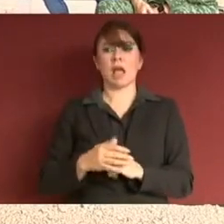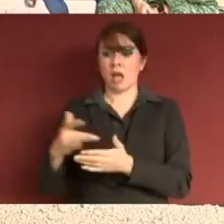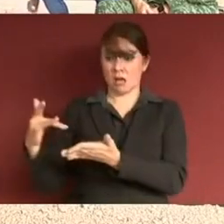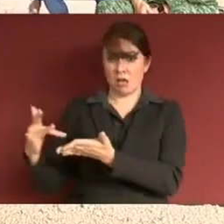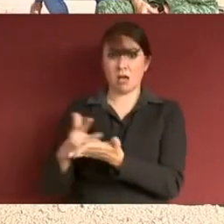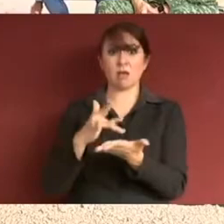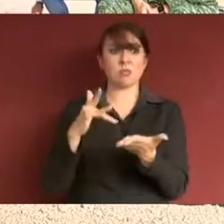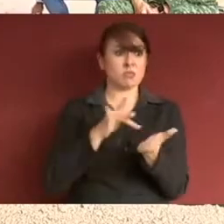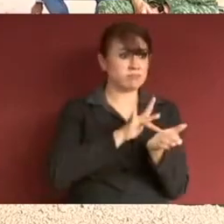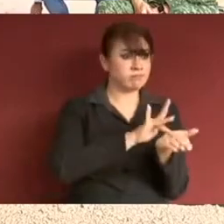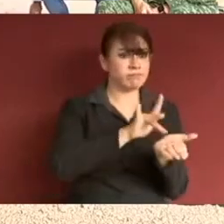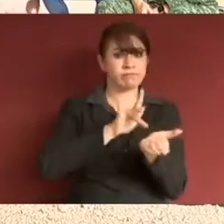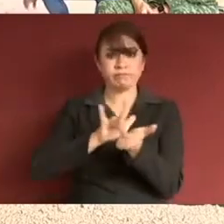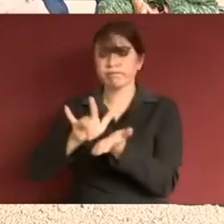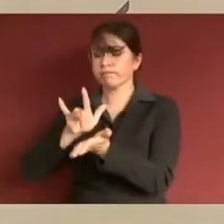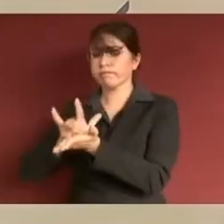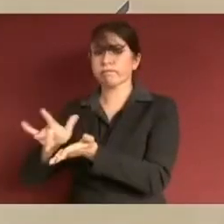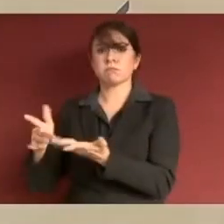ayudar